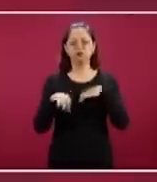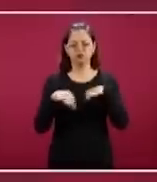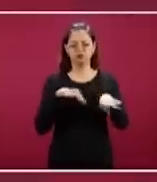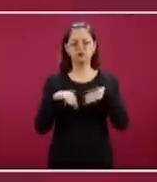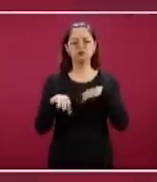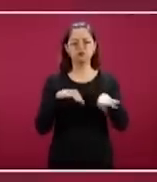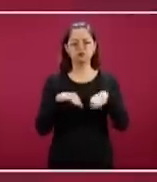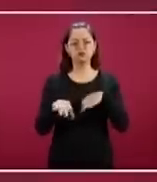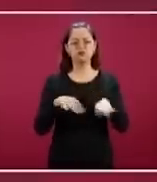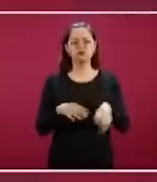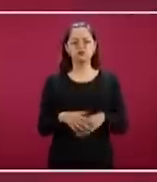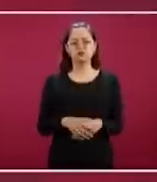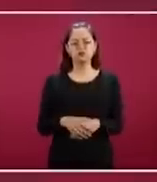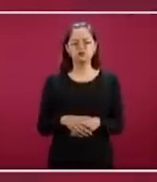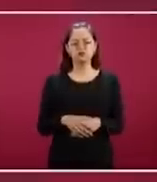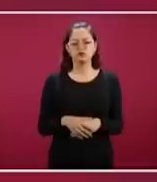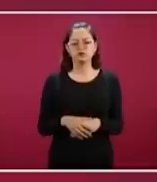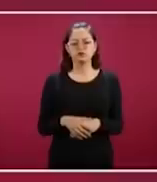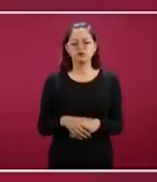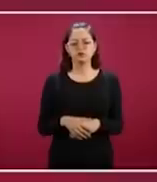en